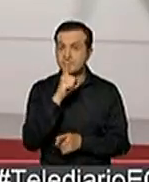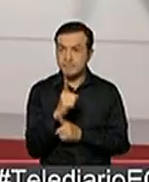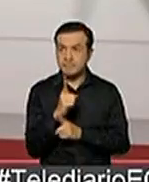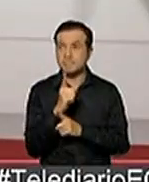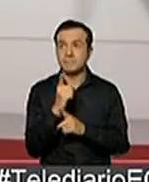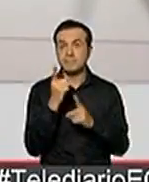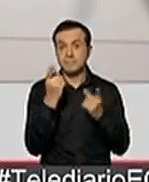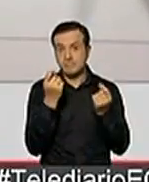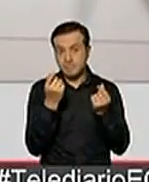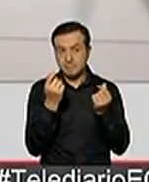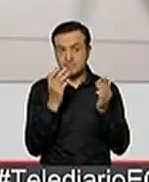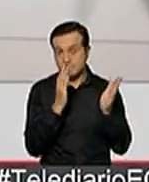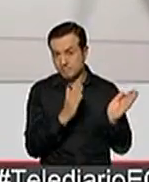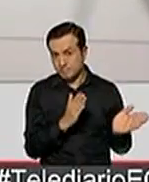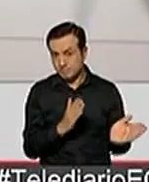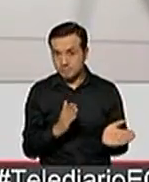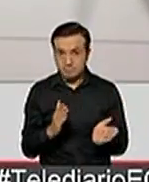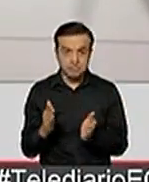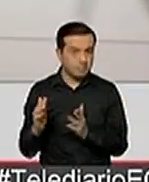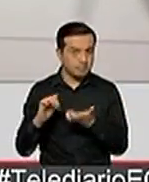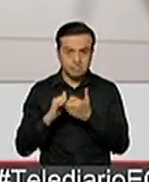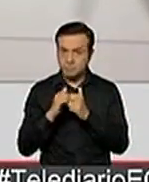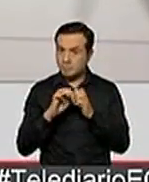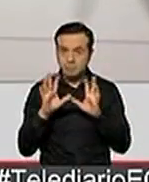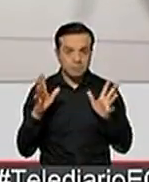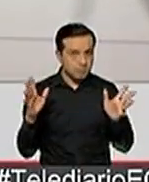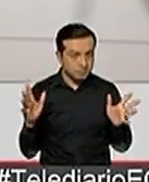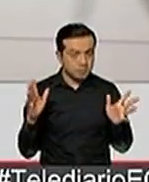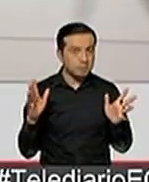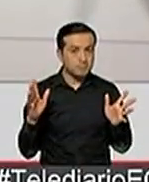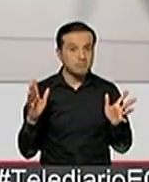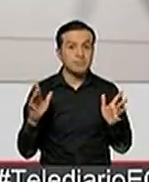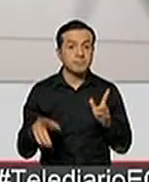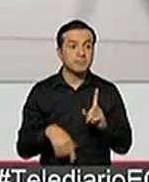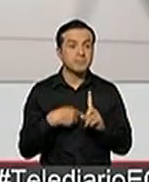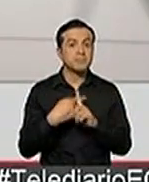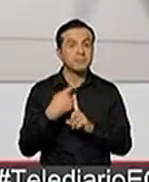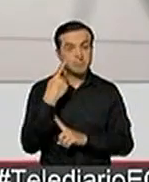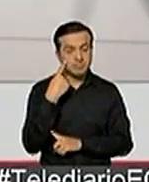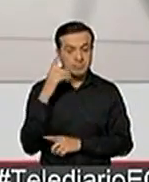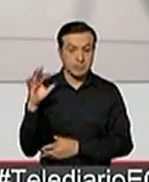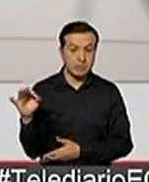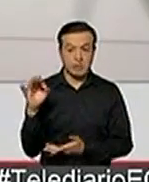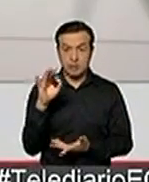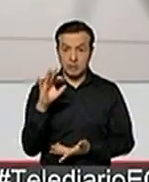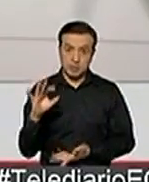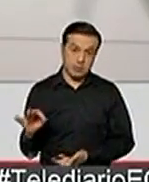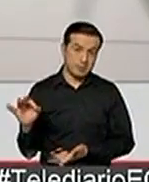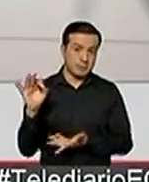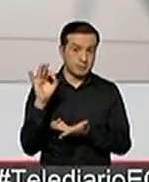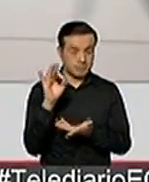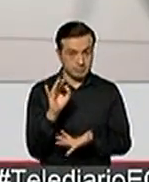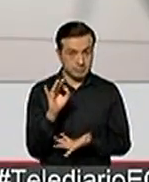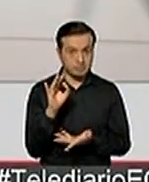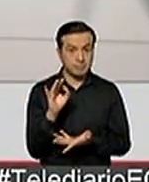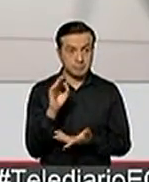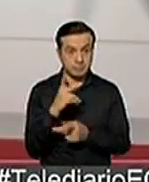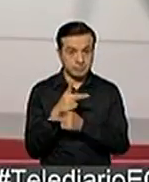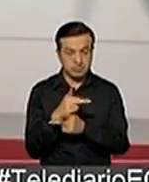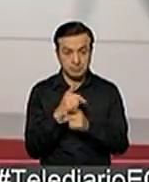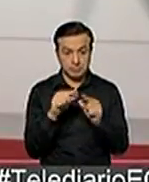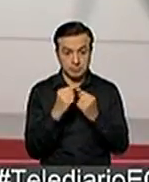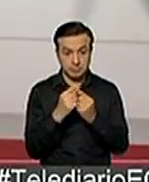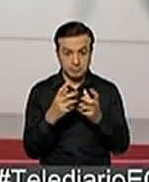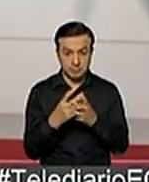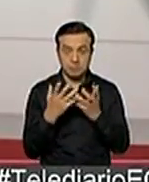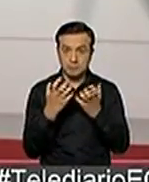cuentas se encuentran en orden, no hay ninguna alteración, y otra posición manejada por nuestros delegados de las consejerías de minoría, que